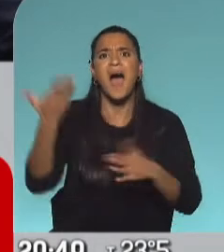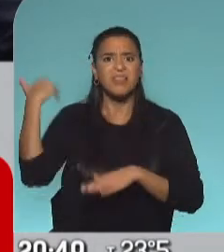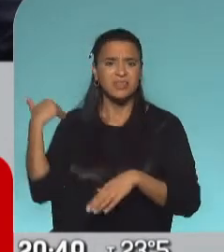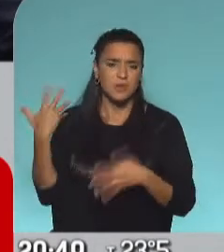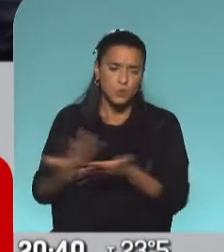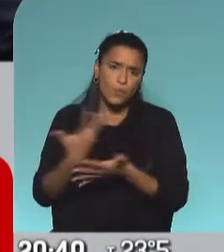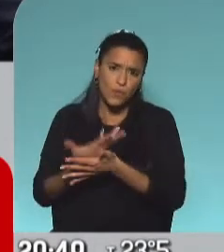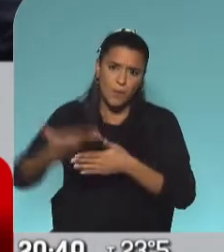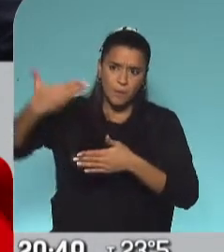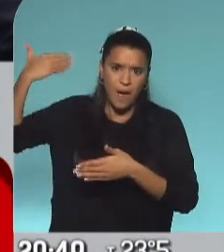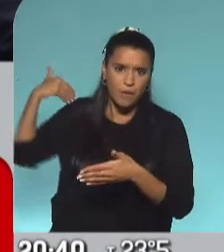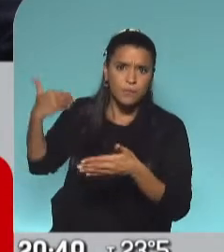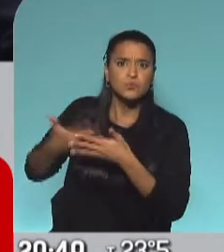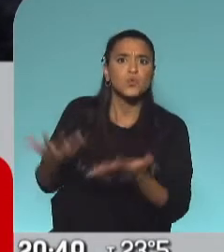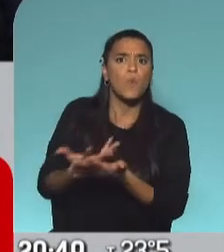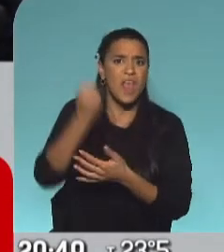años anteriores?